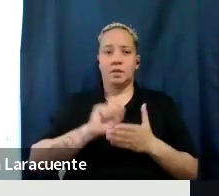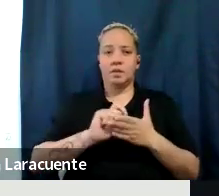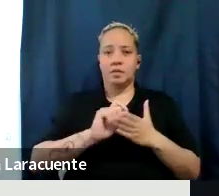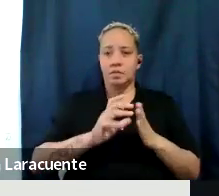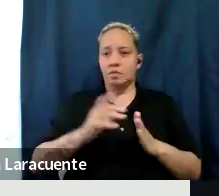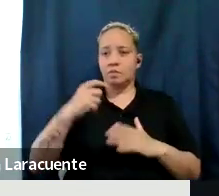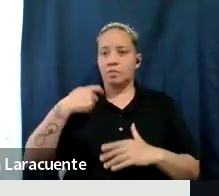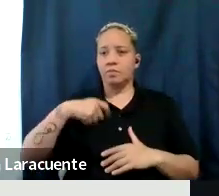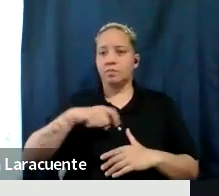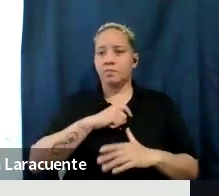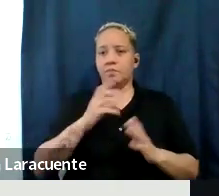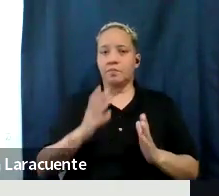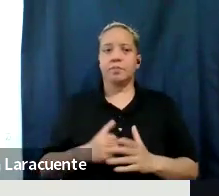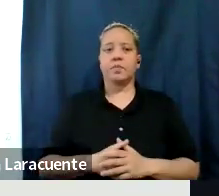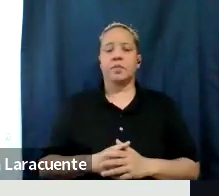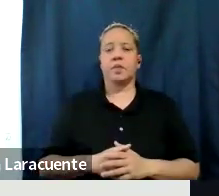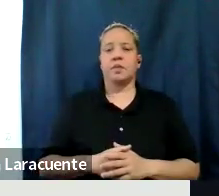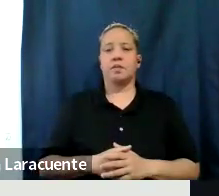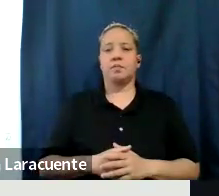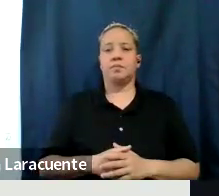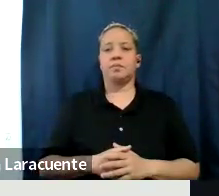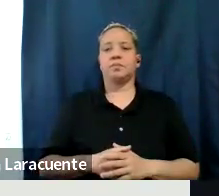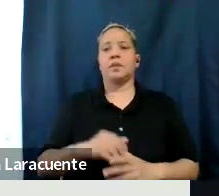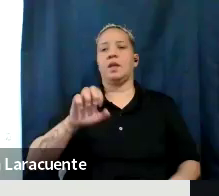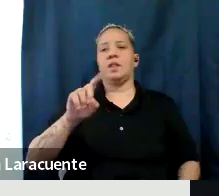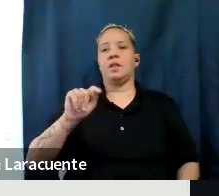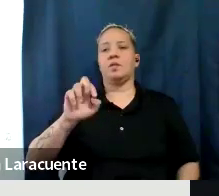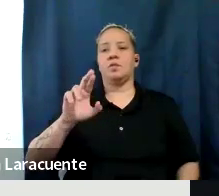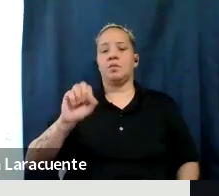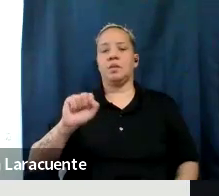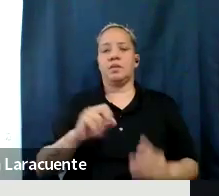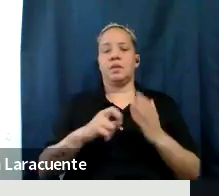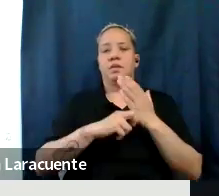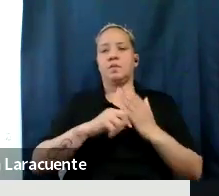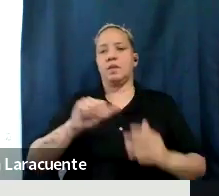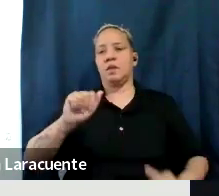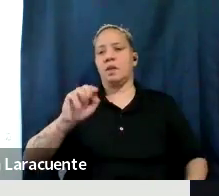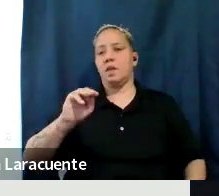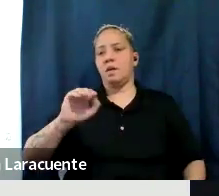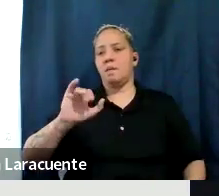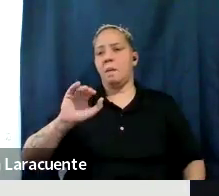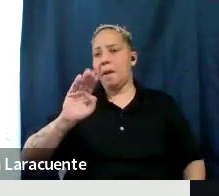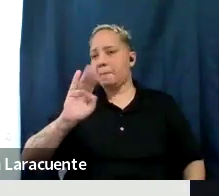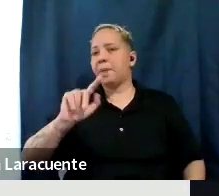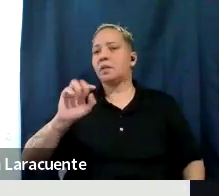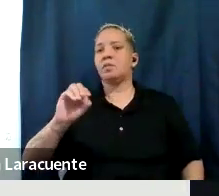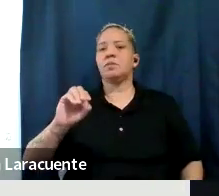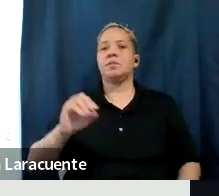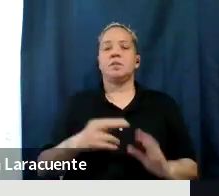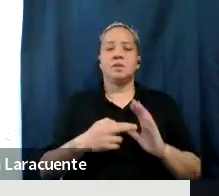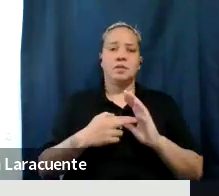español, llegará de manos de los editores de la revista Ámbito, que era una de las revistas representativas del